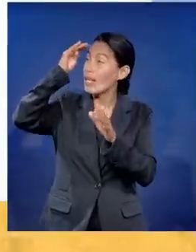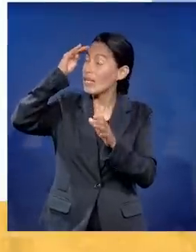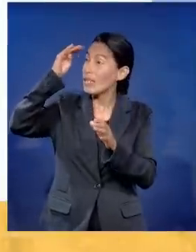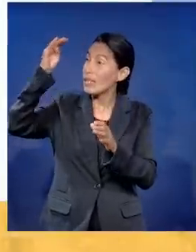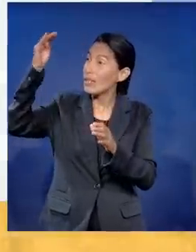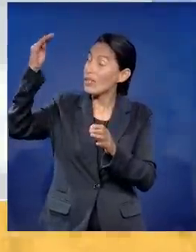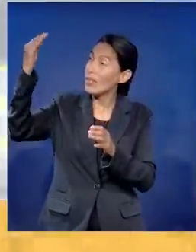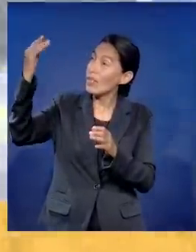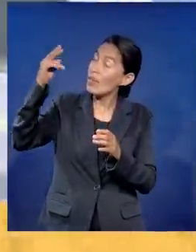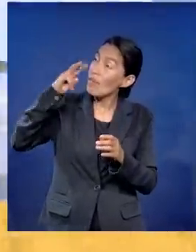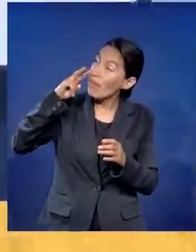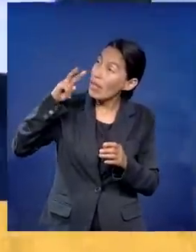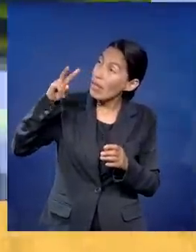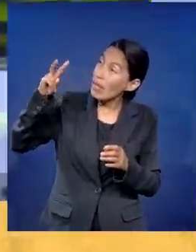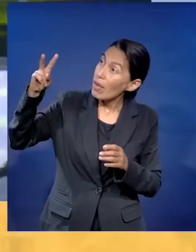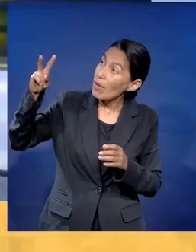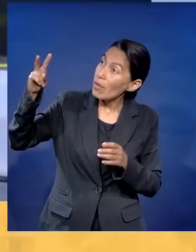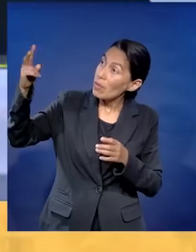cosa transformados